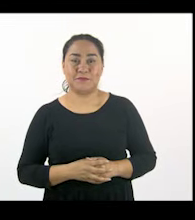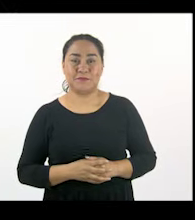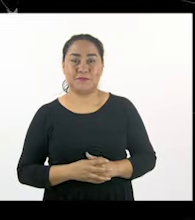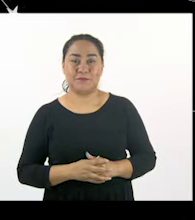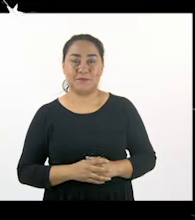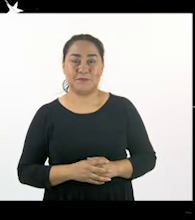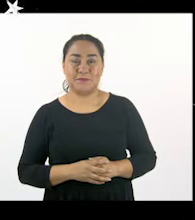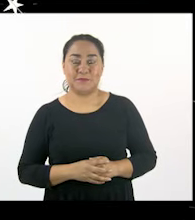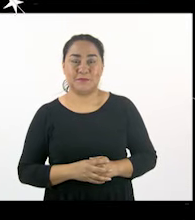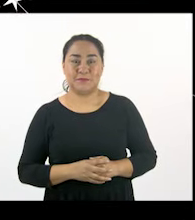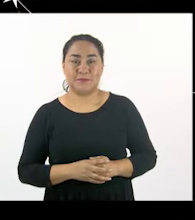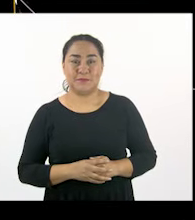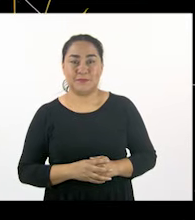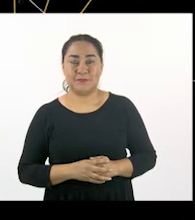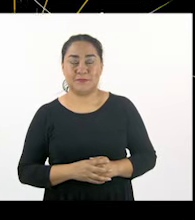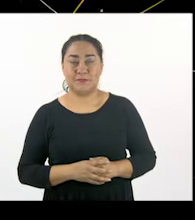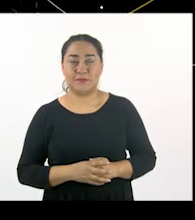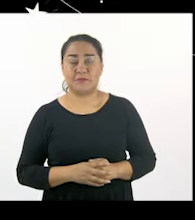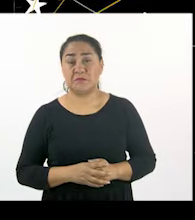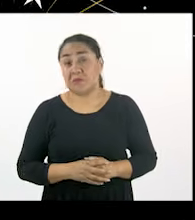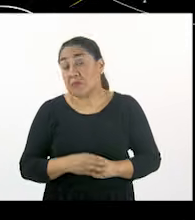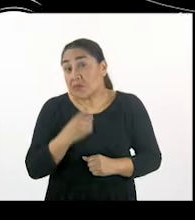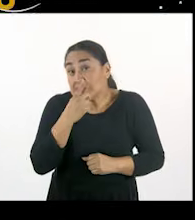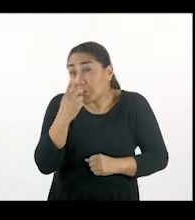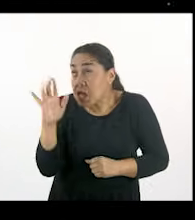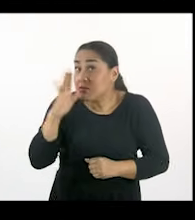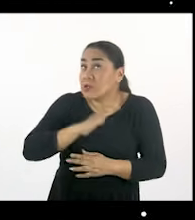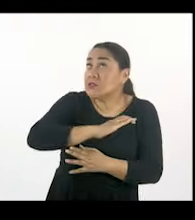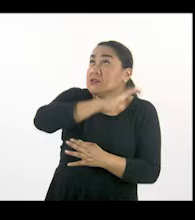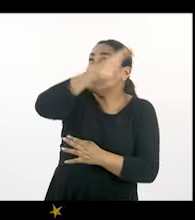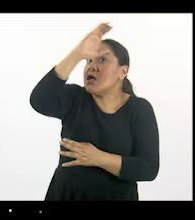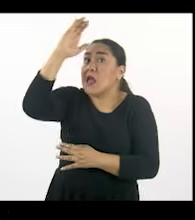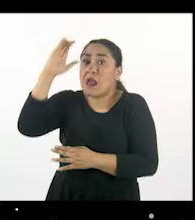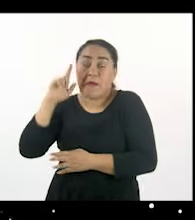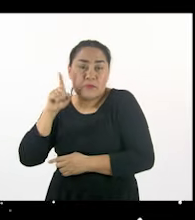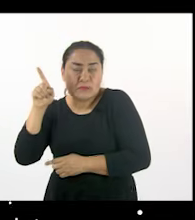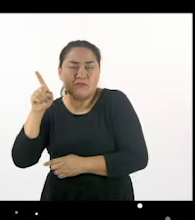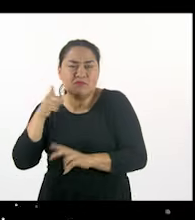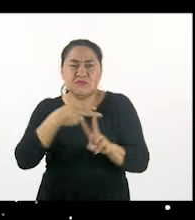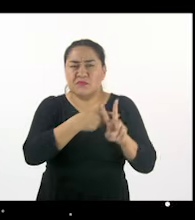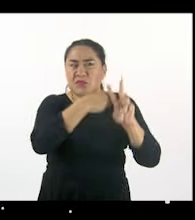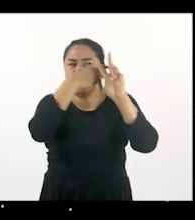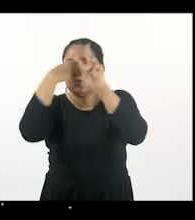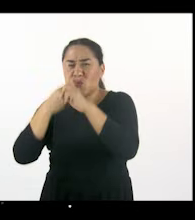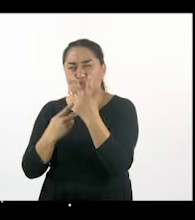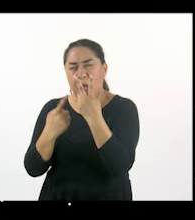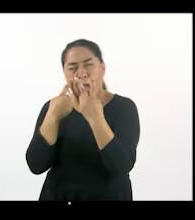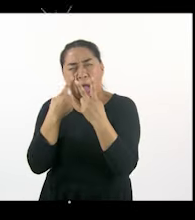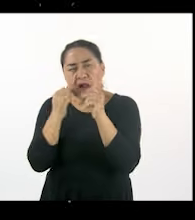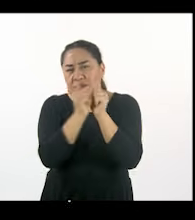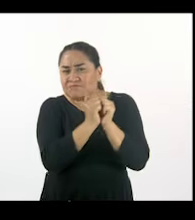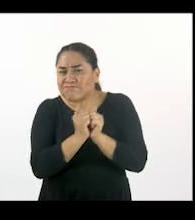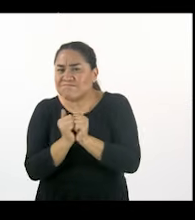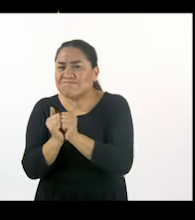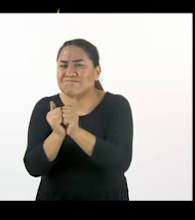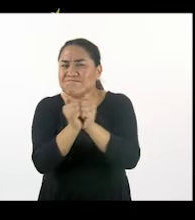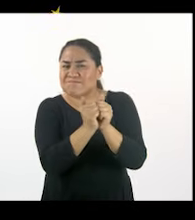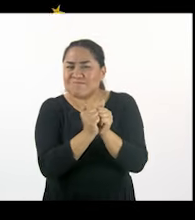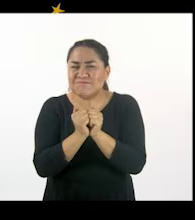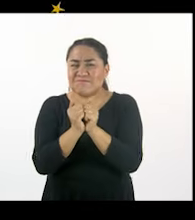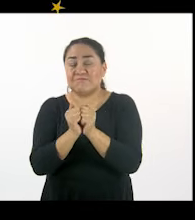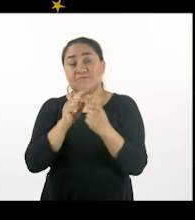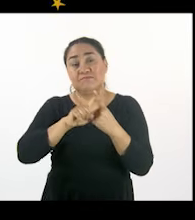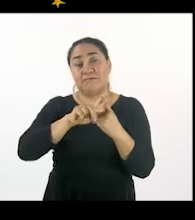A continuación tenemos algo muy importante para nosotros.